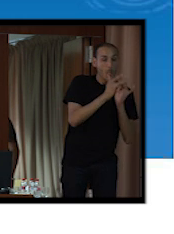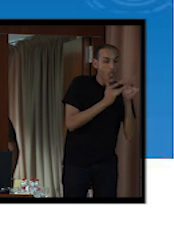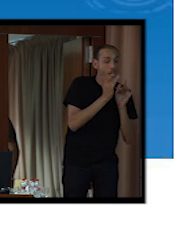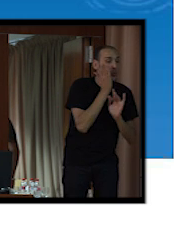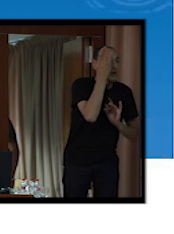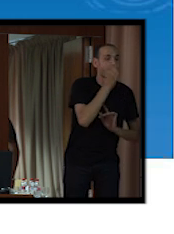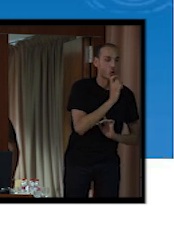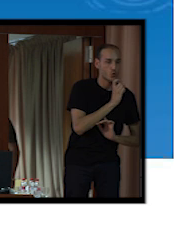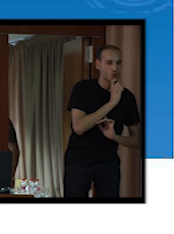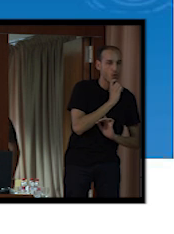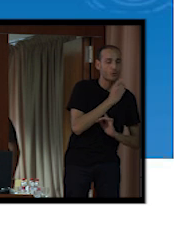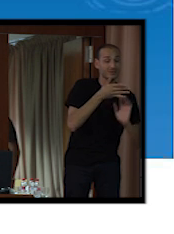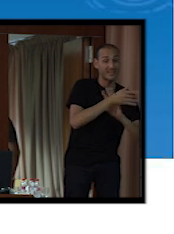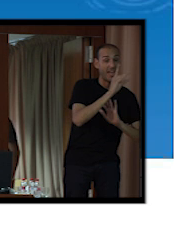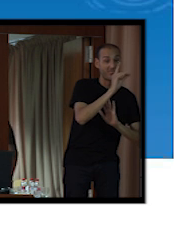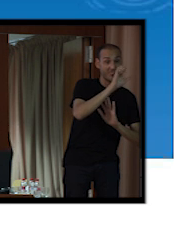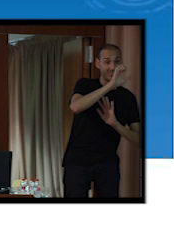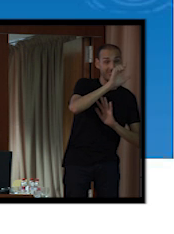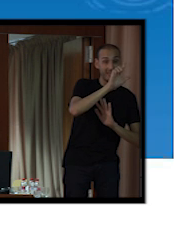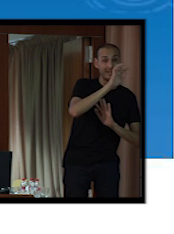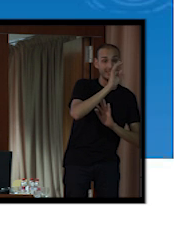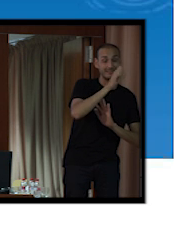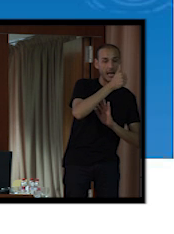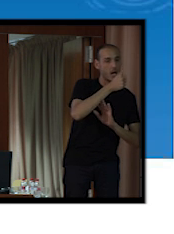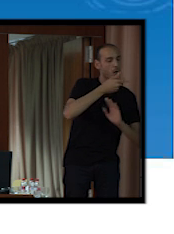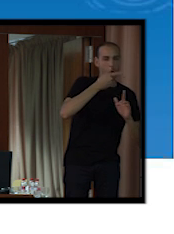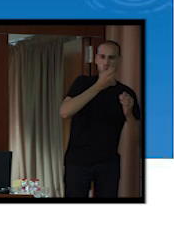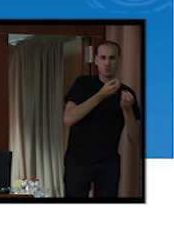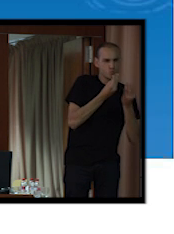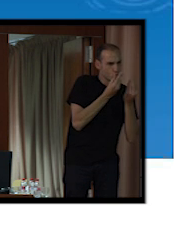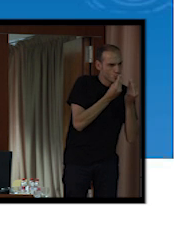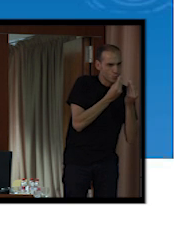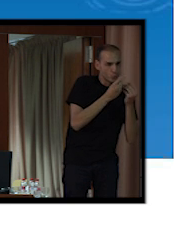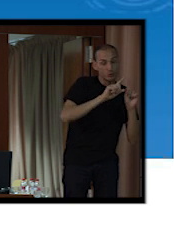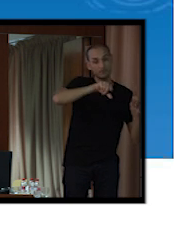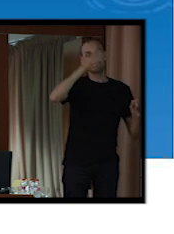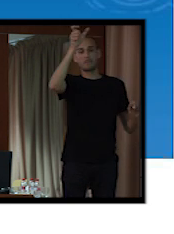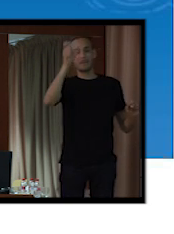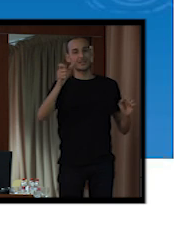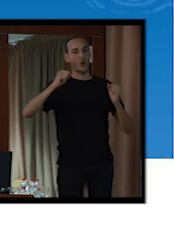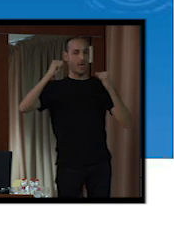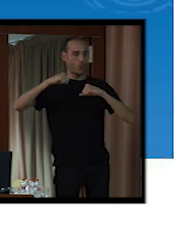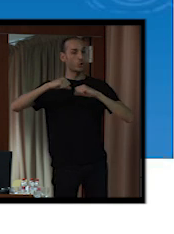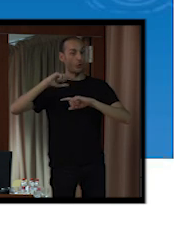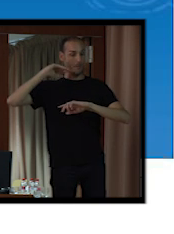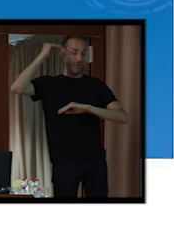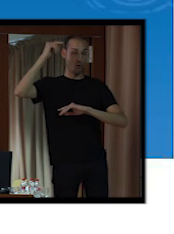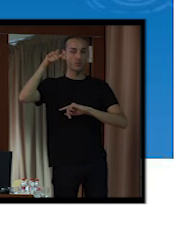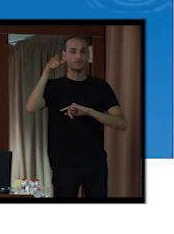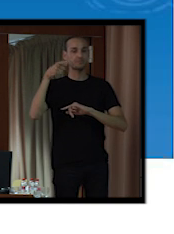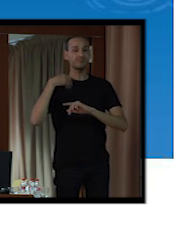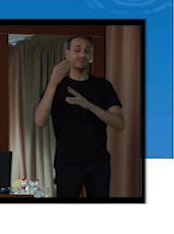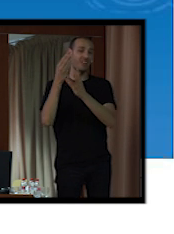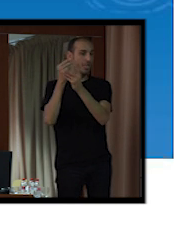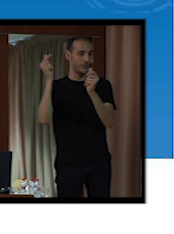cantidad de sueño delta, de sueño de fase profunda, y cómo duerme una persona mayor, donde desaparece la fase de sueño delta y